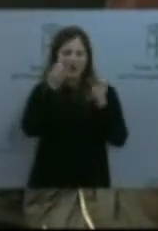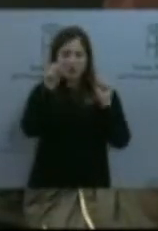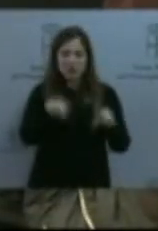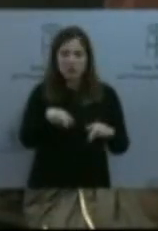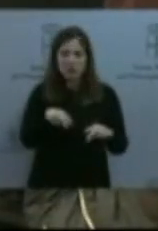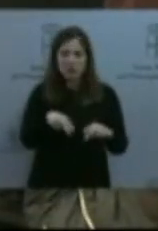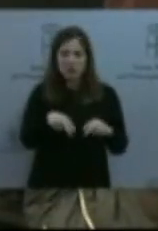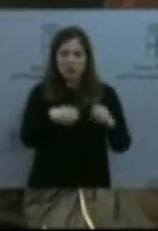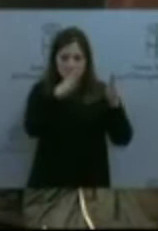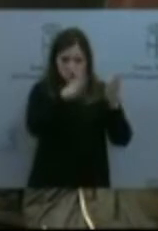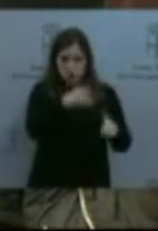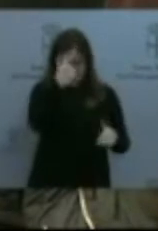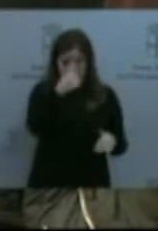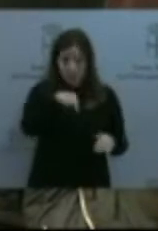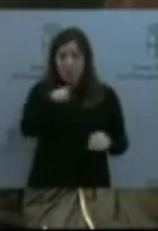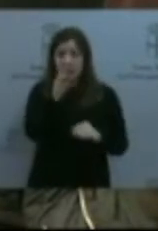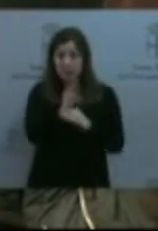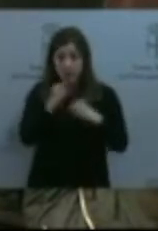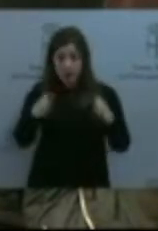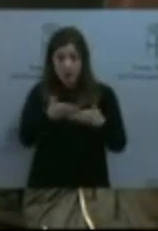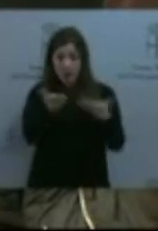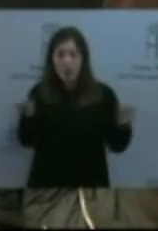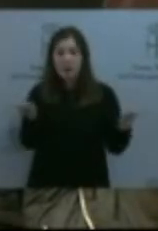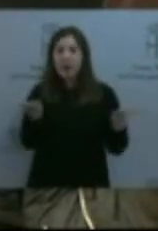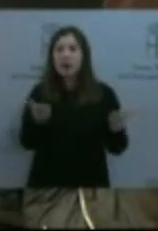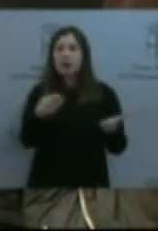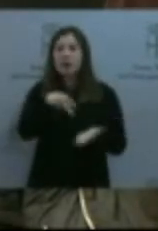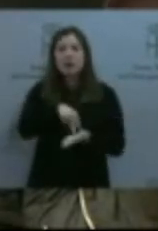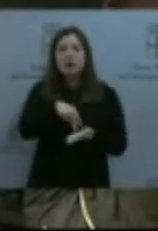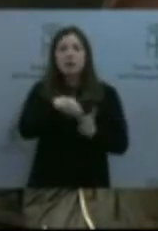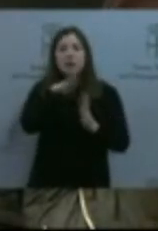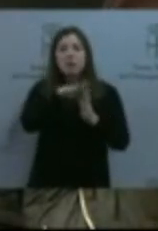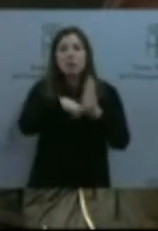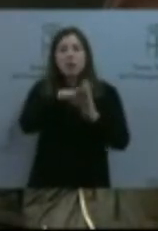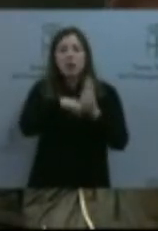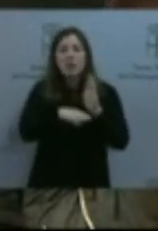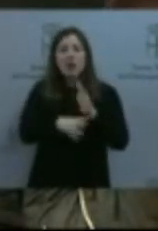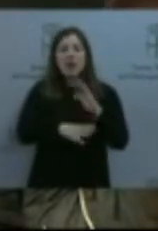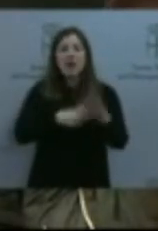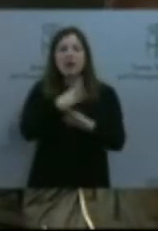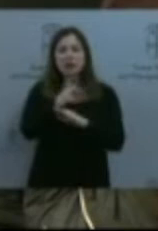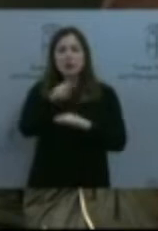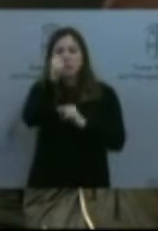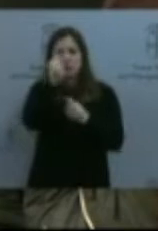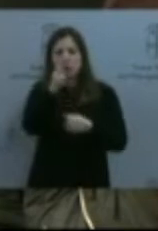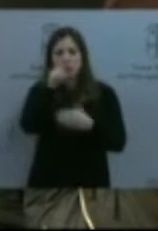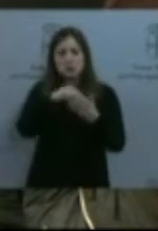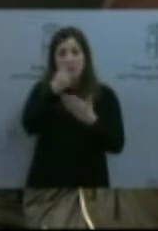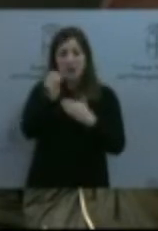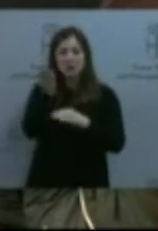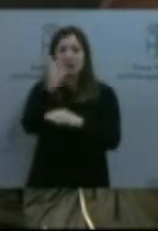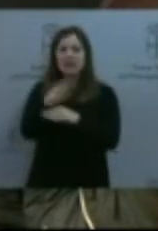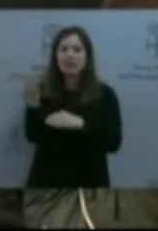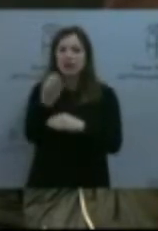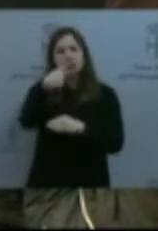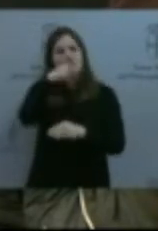tanto en la comparecencia de presentación del programa de legislatura como en los presupuestos de 2020 nos comprometimos a hacer lo necesario para corregir una situación